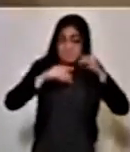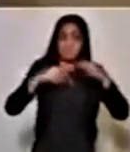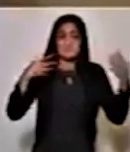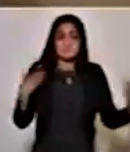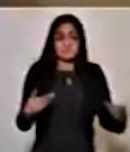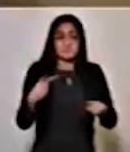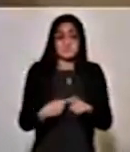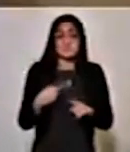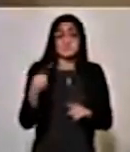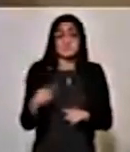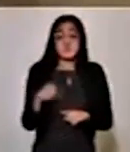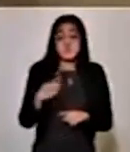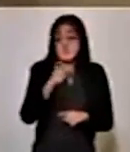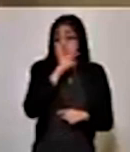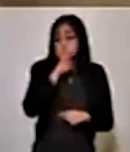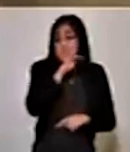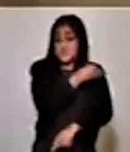El padre de familia